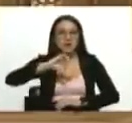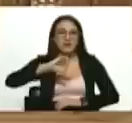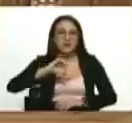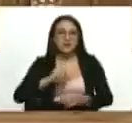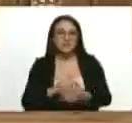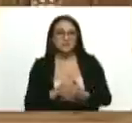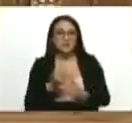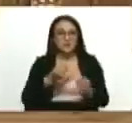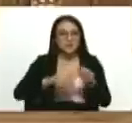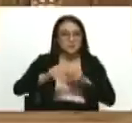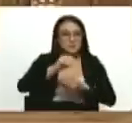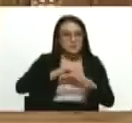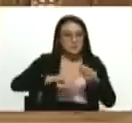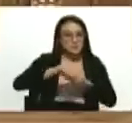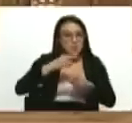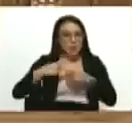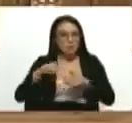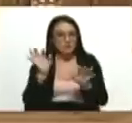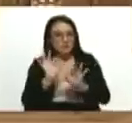algún momento ejercieron.